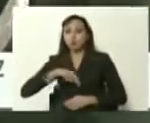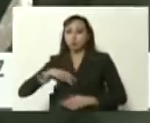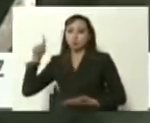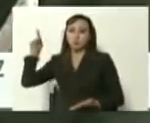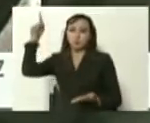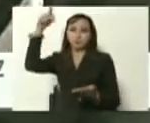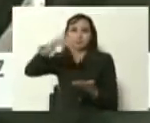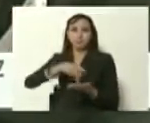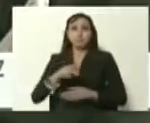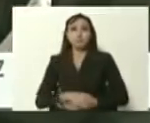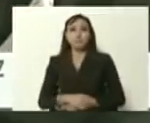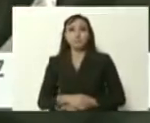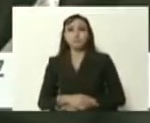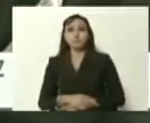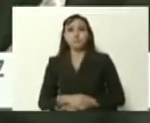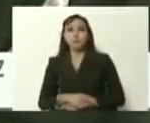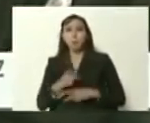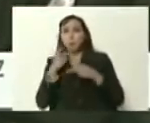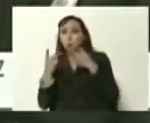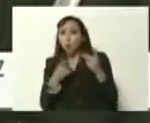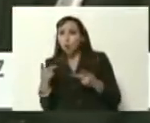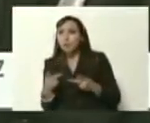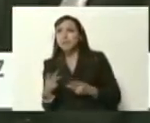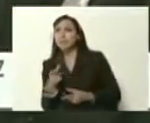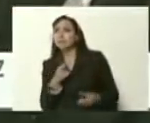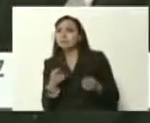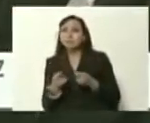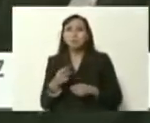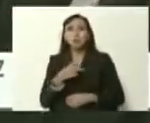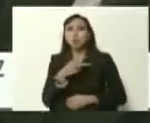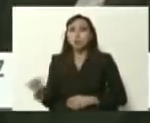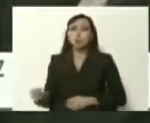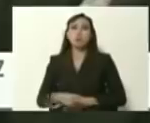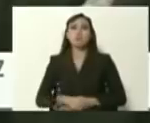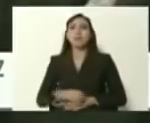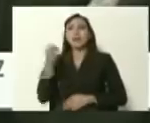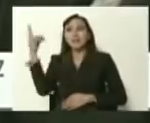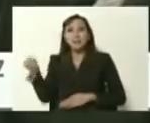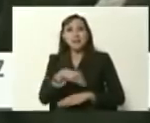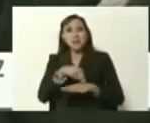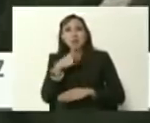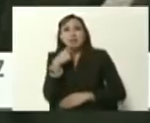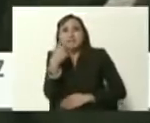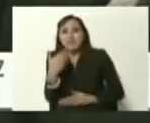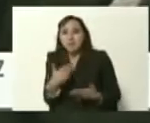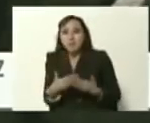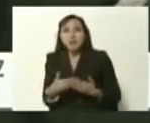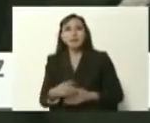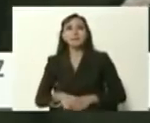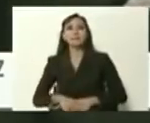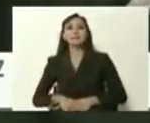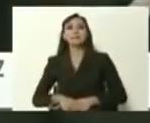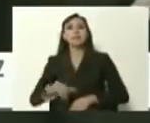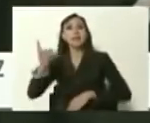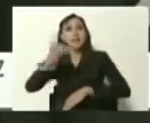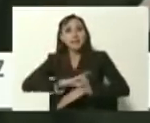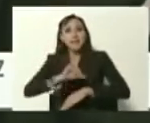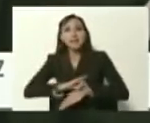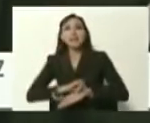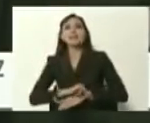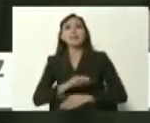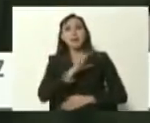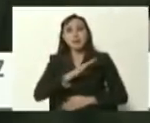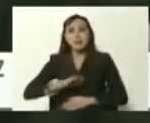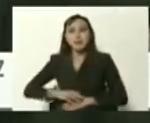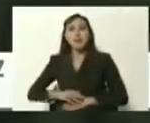no por política, estamos aquí para decirle a la Asamblea Nacional que la Iglesia Cristiana es un brazo